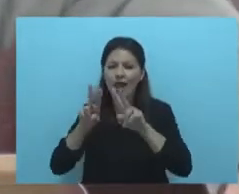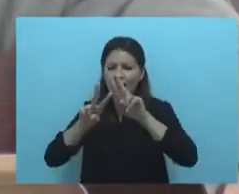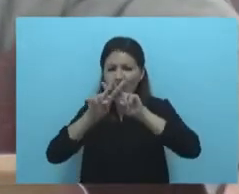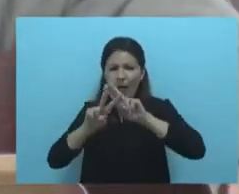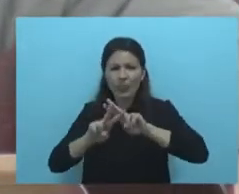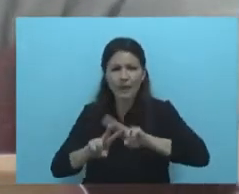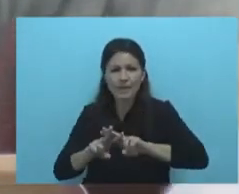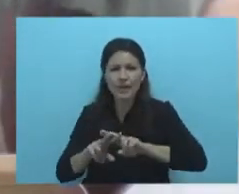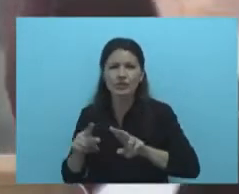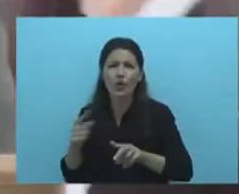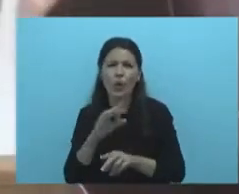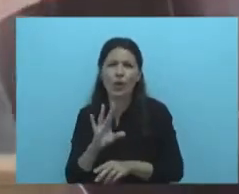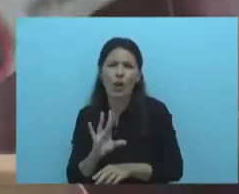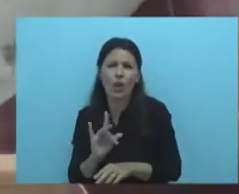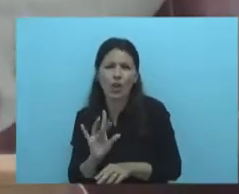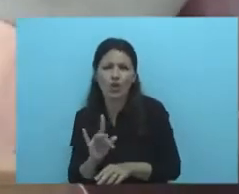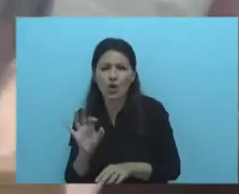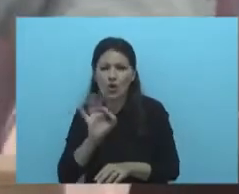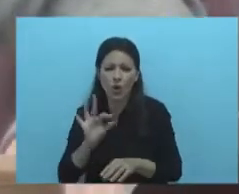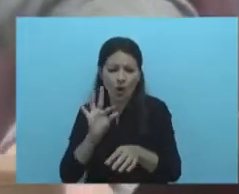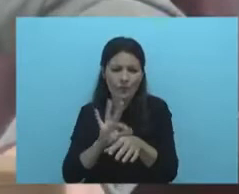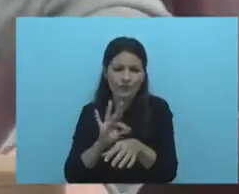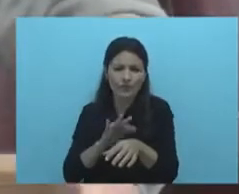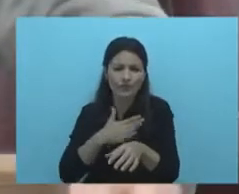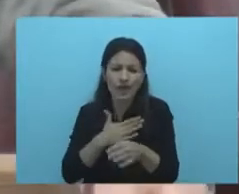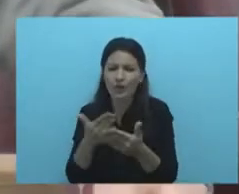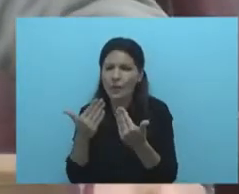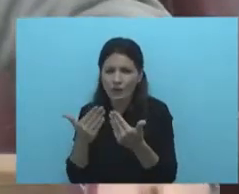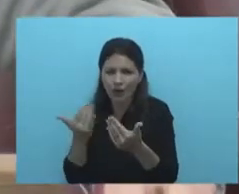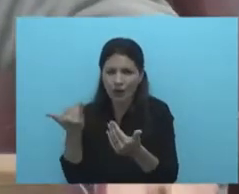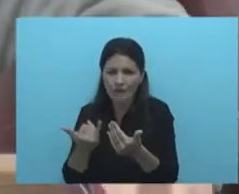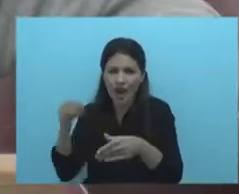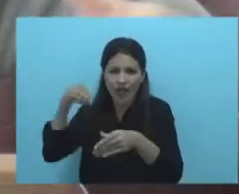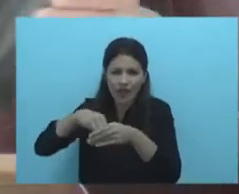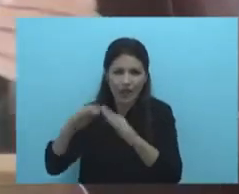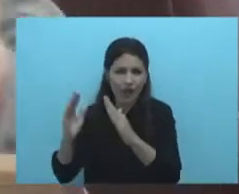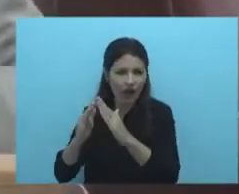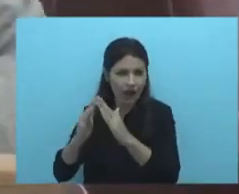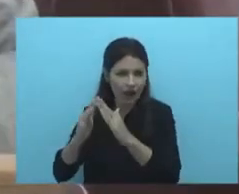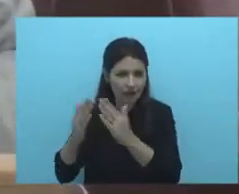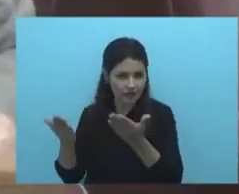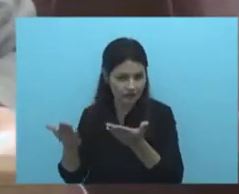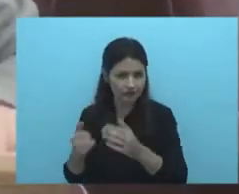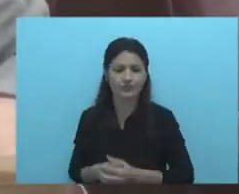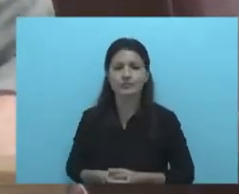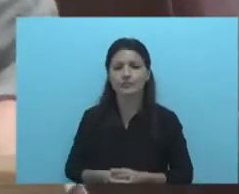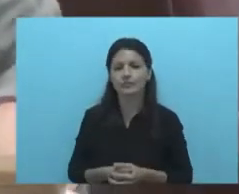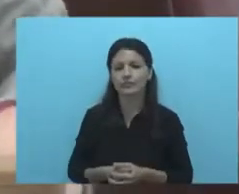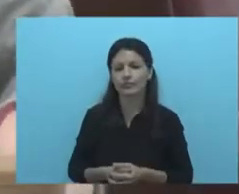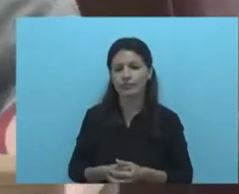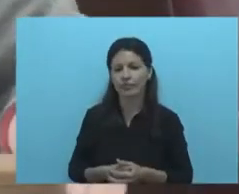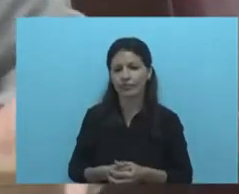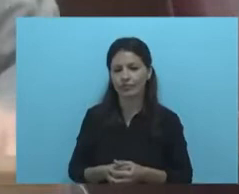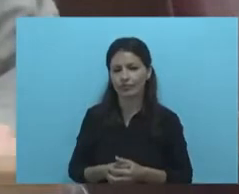del dolor a través del cultivo controlado. Es decir, que vemos que a lo largo de los años se